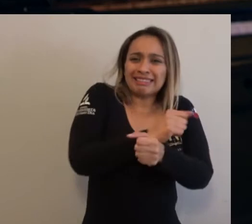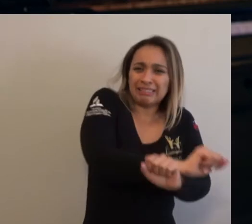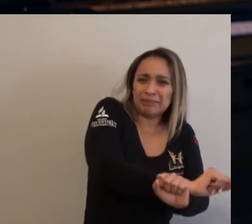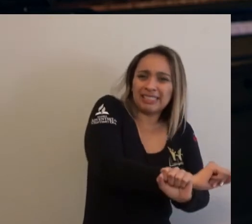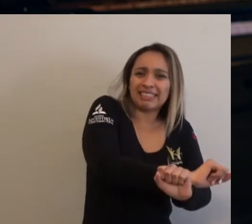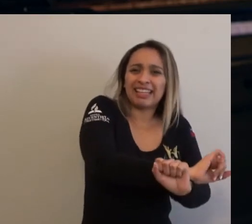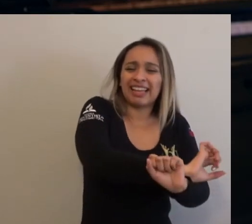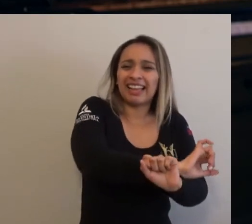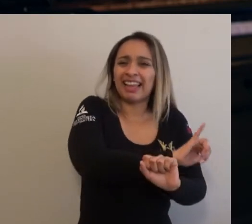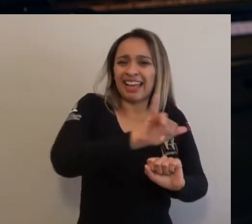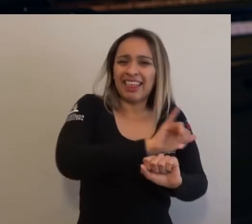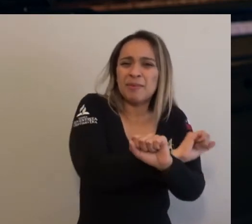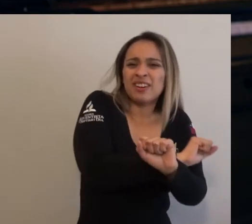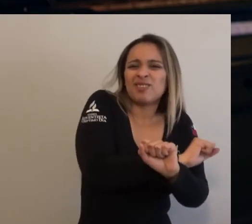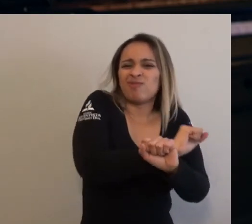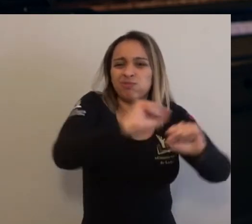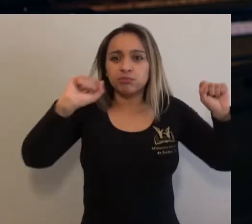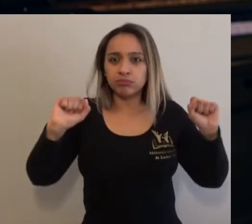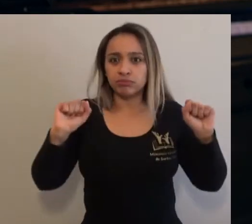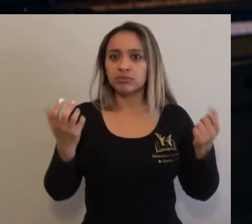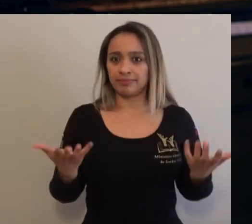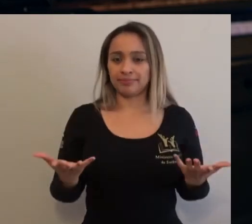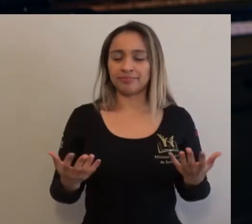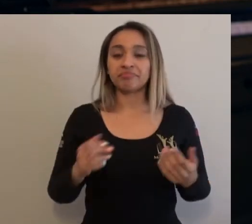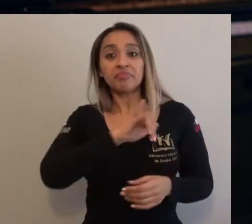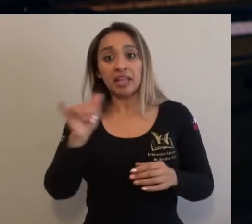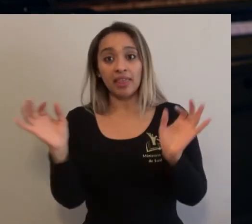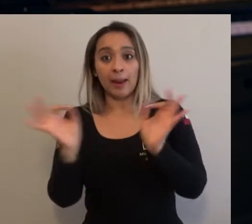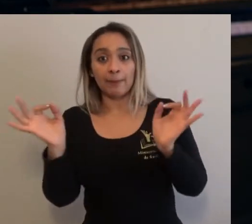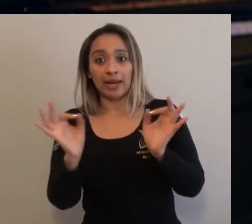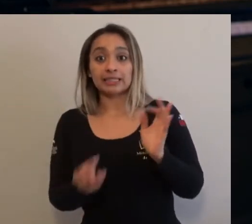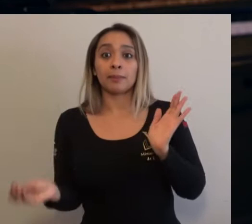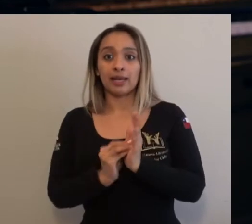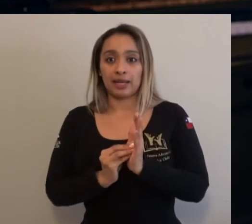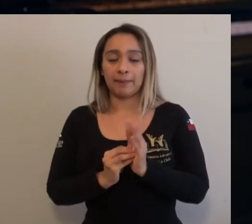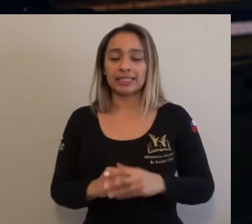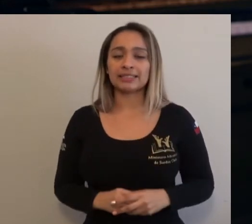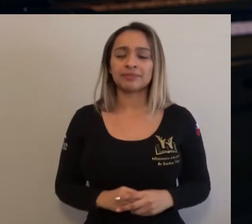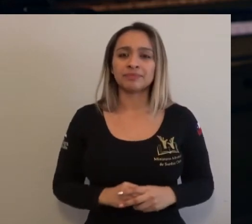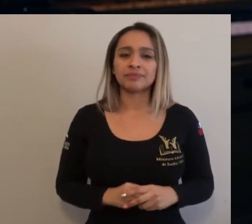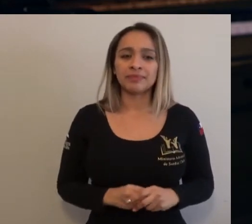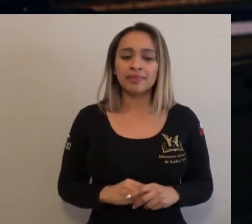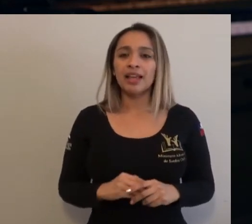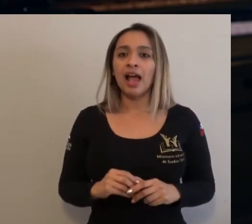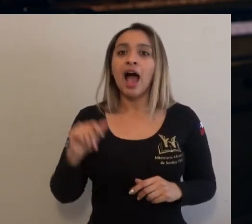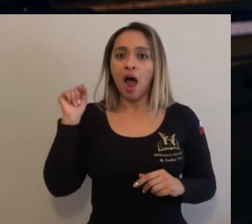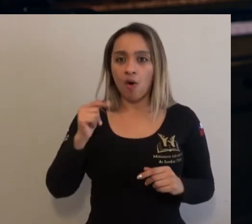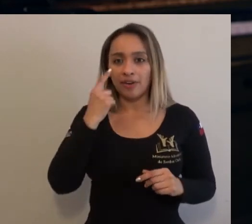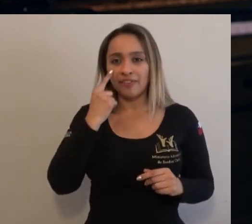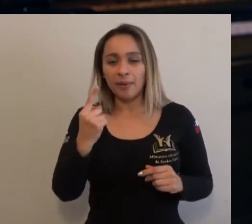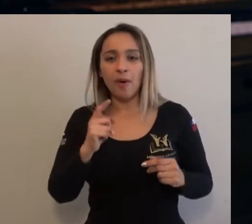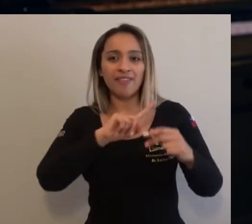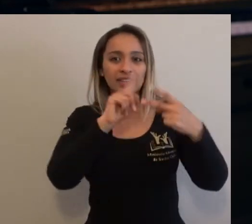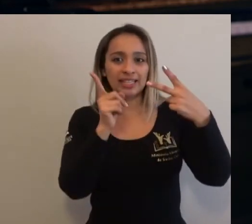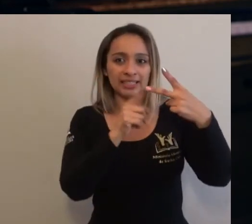desatarla. Y bueno, más adelante allí sigue explicando todo esto. Y ahora vamos a centrarnos en la parte desde